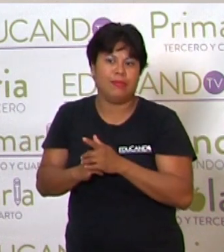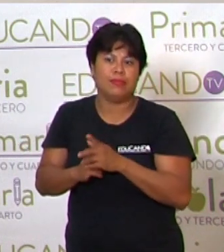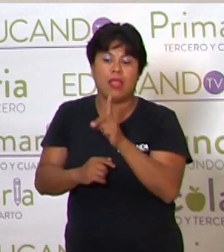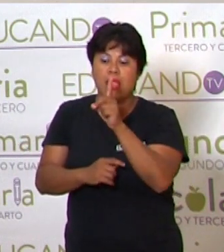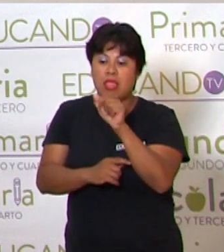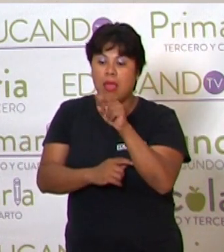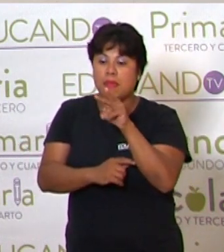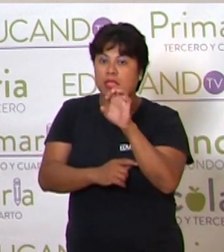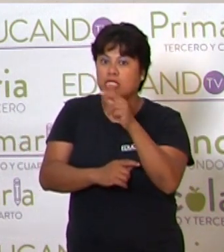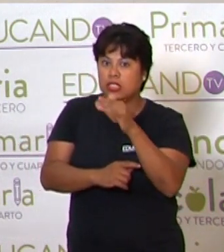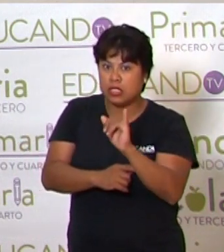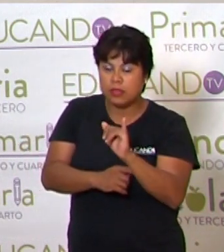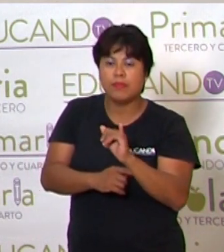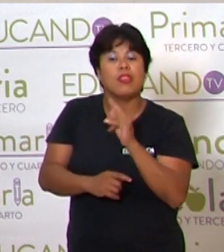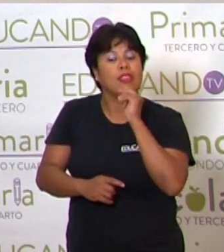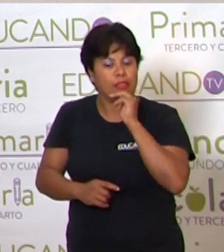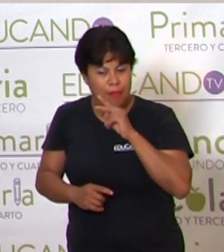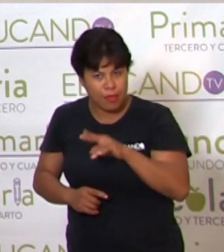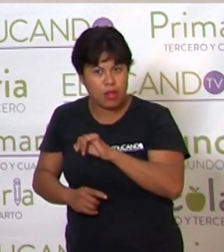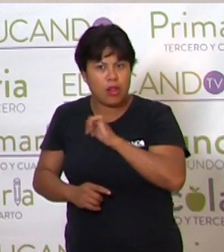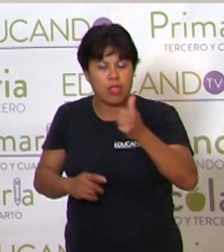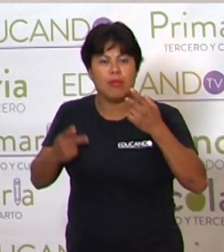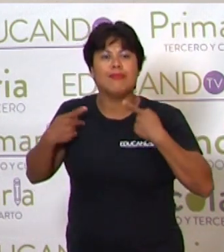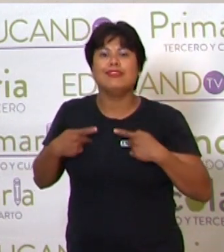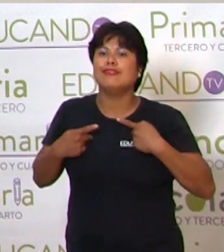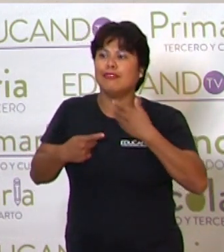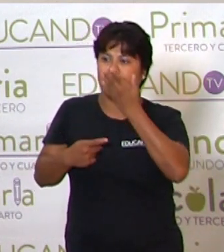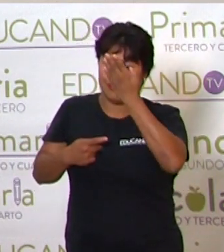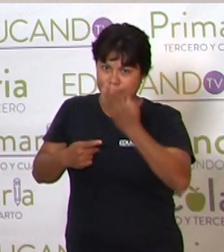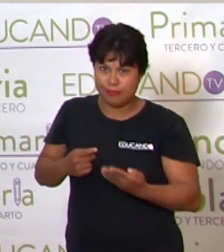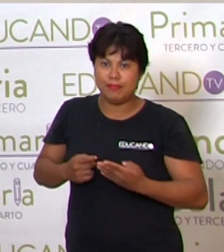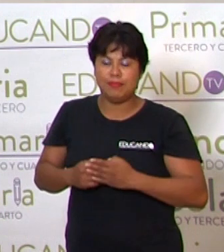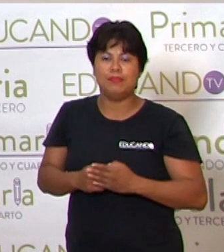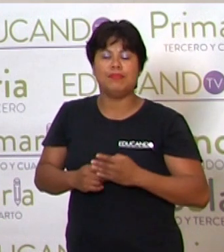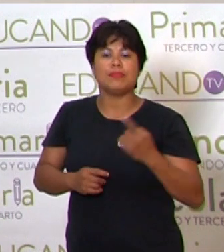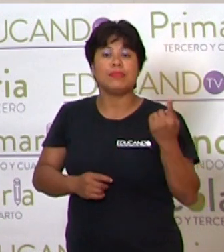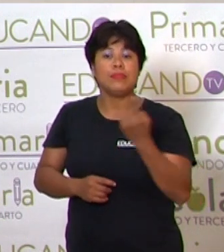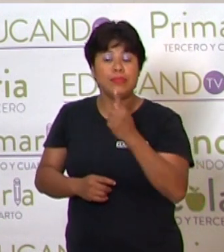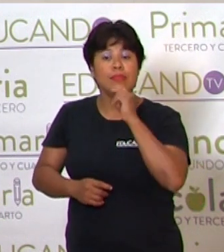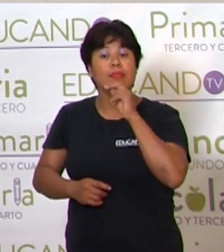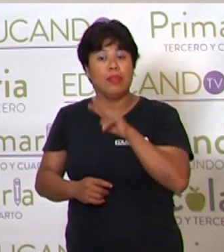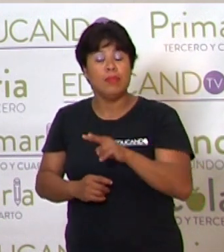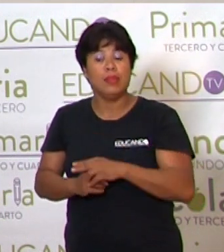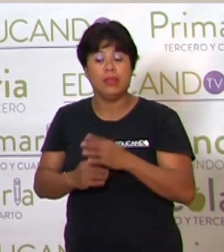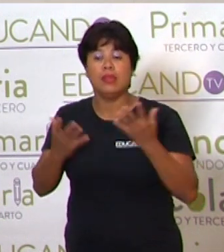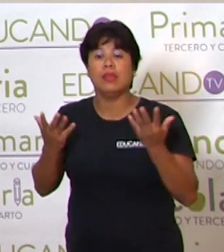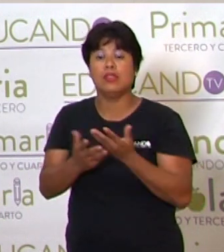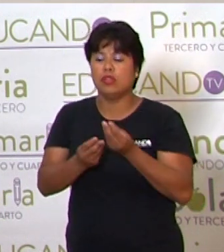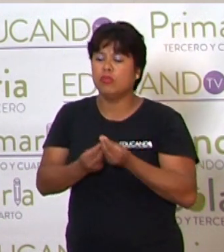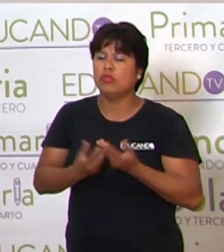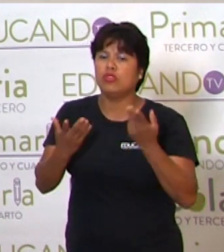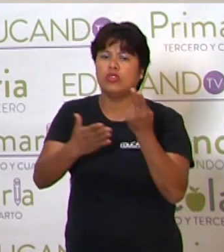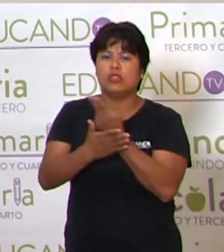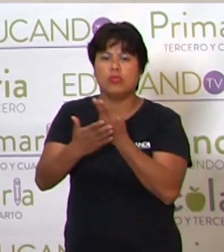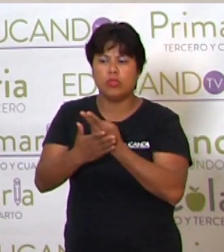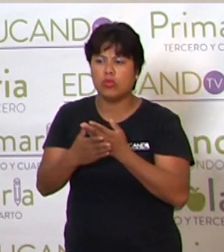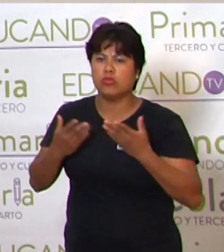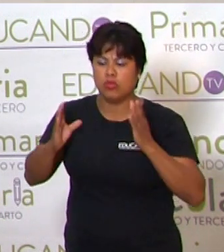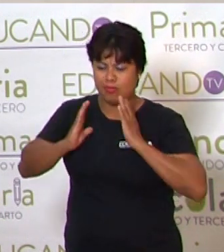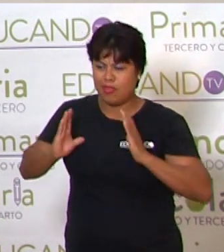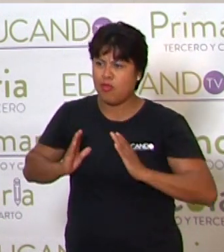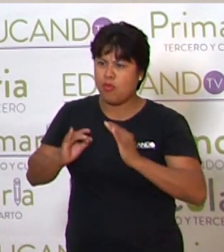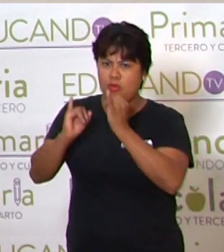da Vinci fue otro artista que también hizo muchos dibujos